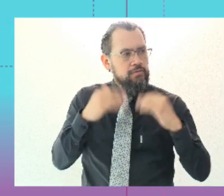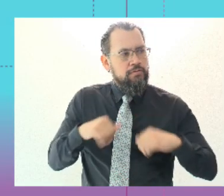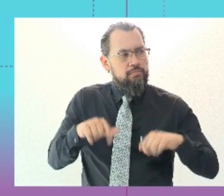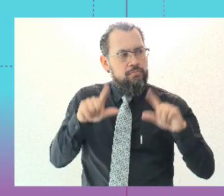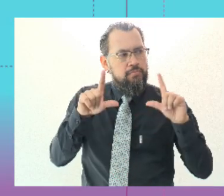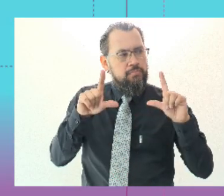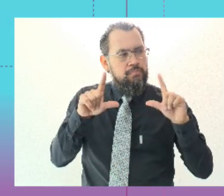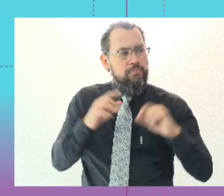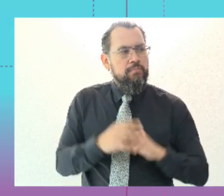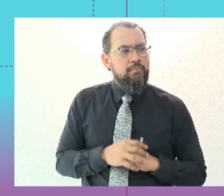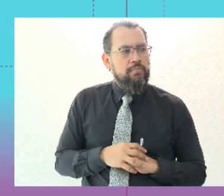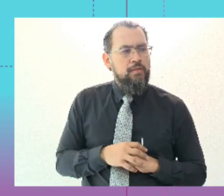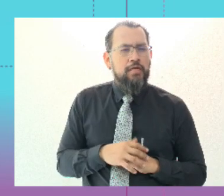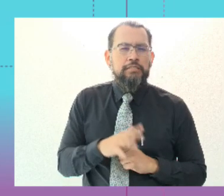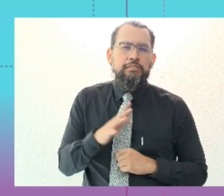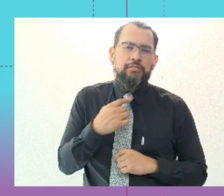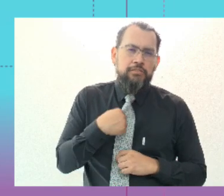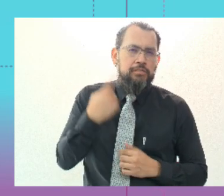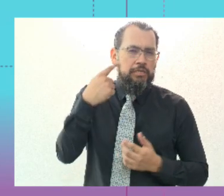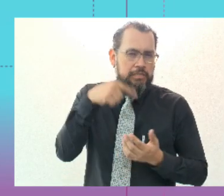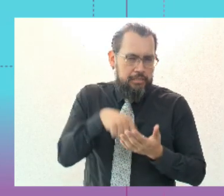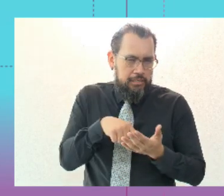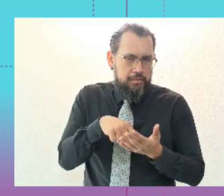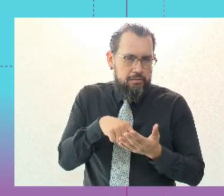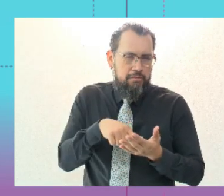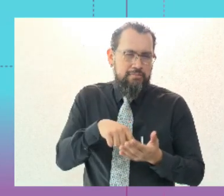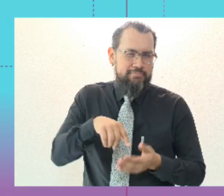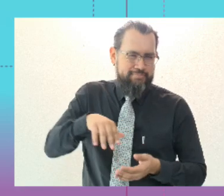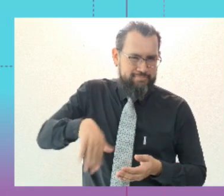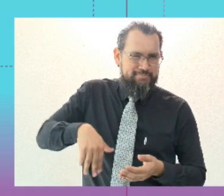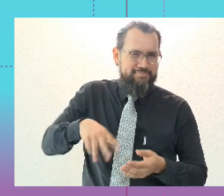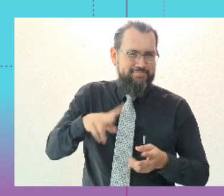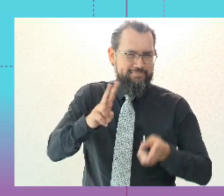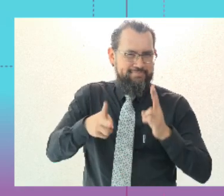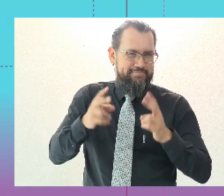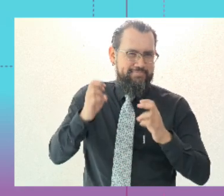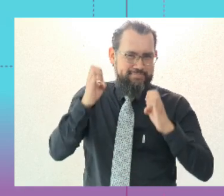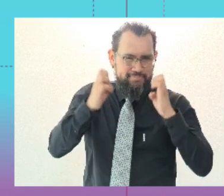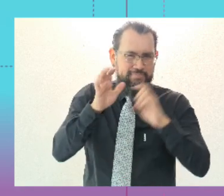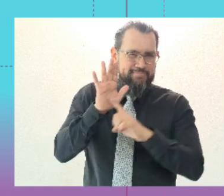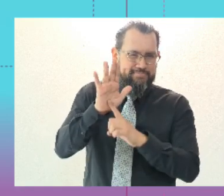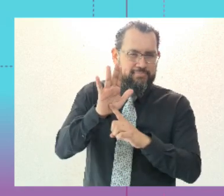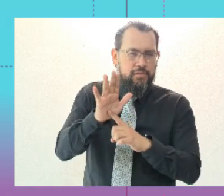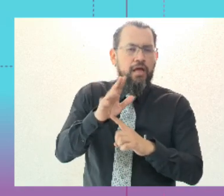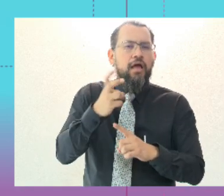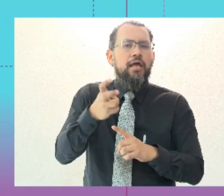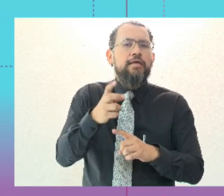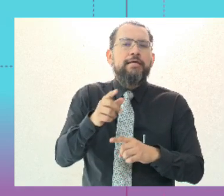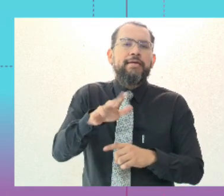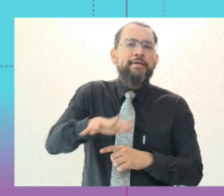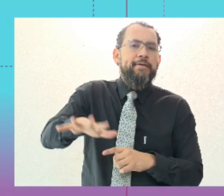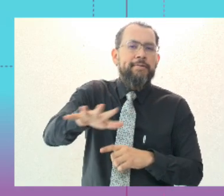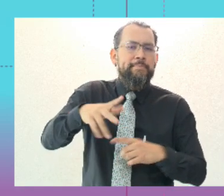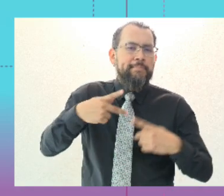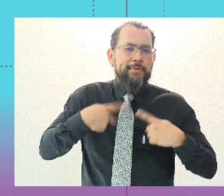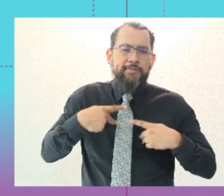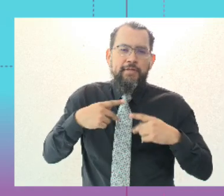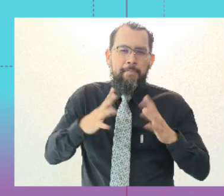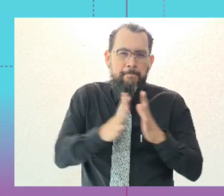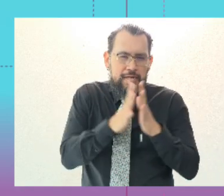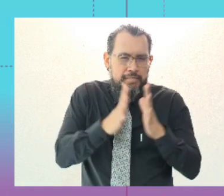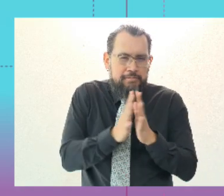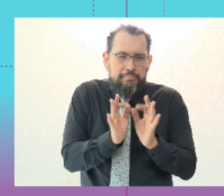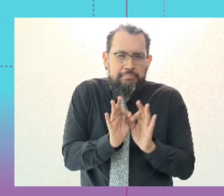Yo creo que, pues, como comentaba ya muy bien aquí en esta exposición, la importancia de la participación ciudadana. Pero bueno,